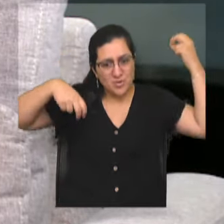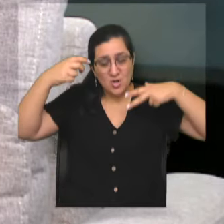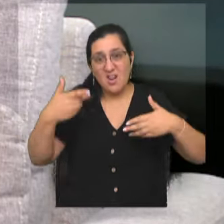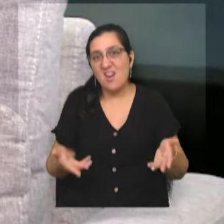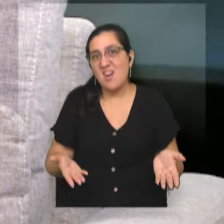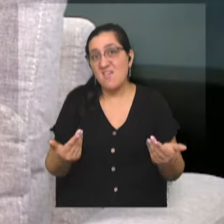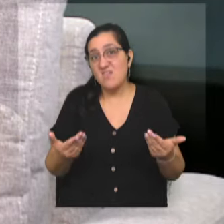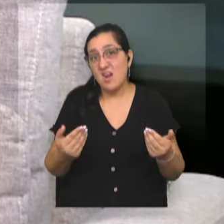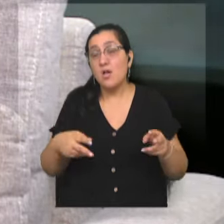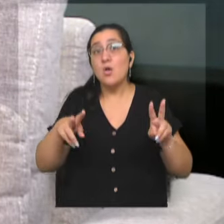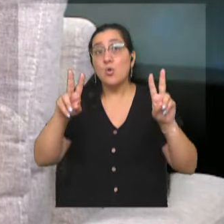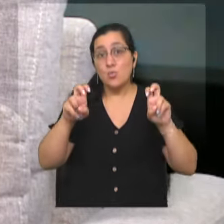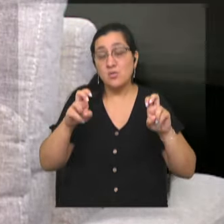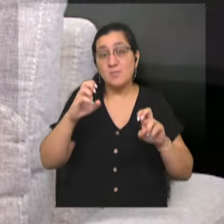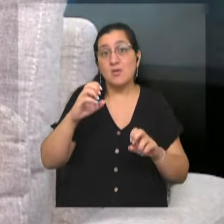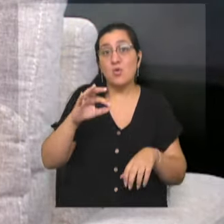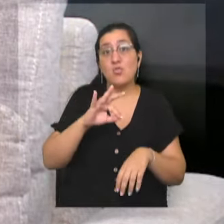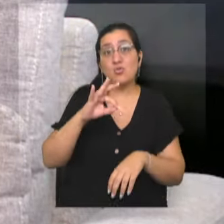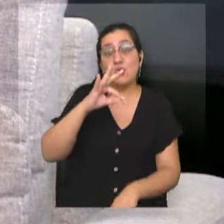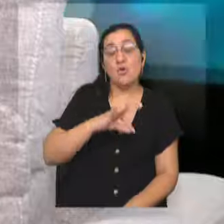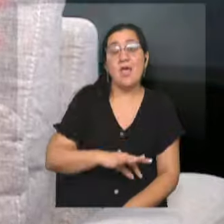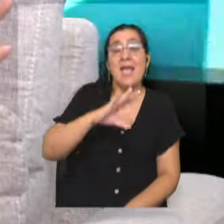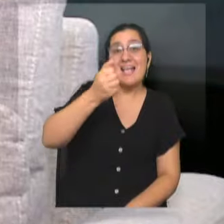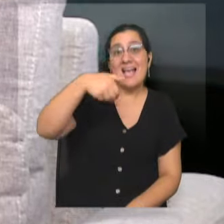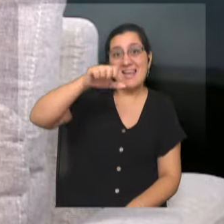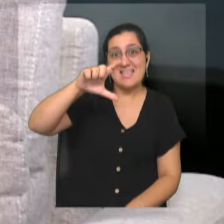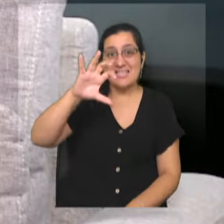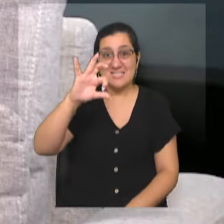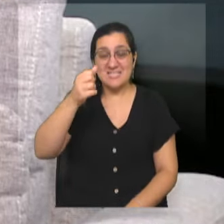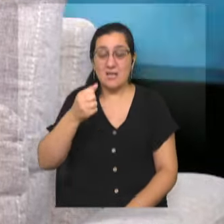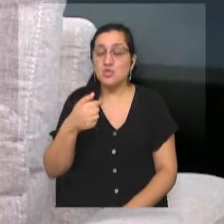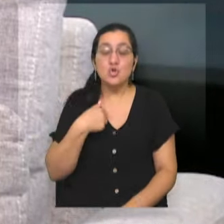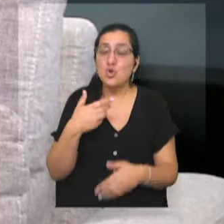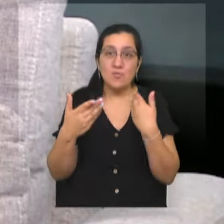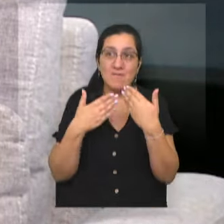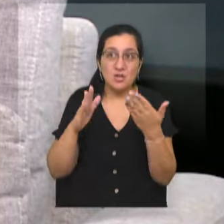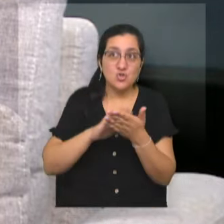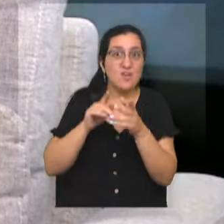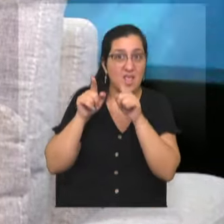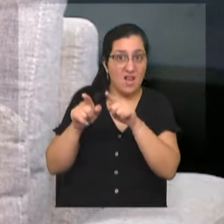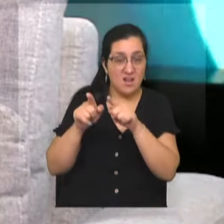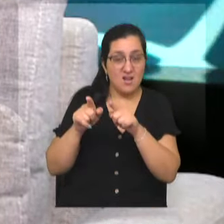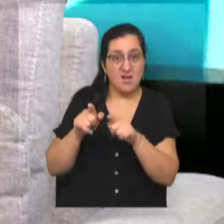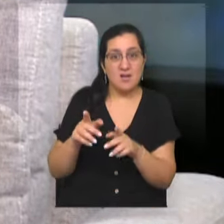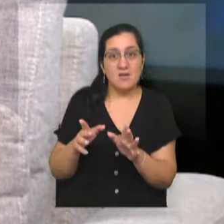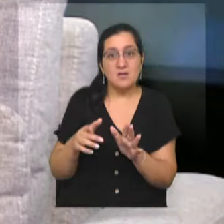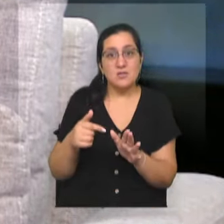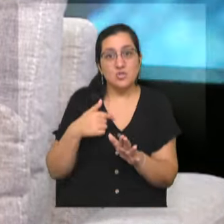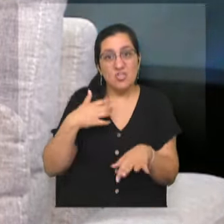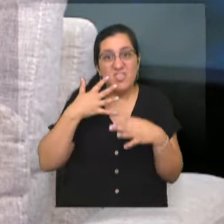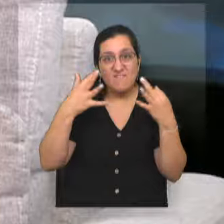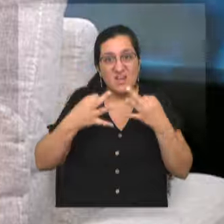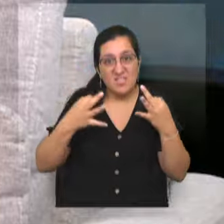tema que involucra al doctor Canessa, pero yo no voy a hablar de Canessa, de su intención, porque es lo que estoy criticando justamente, yo